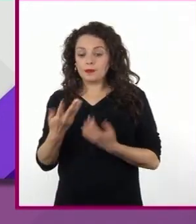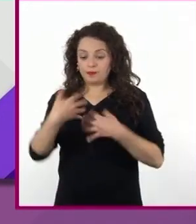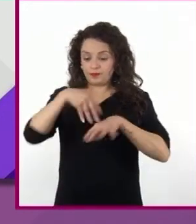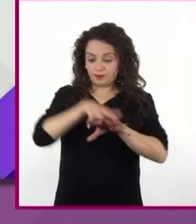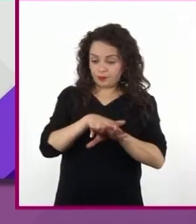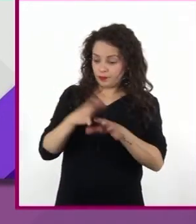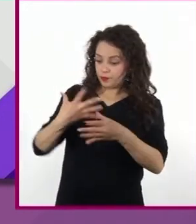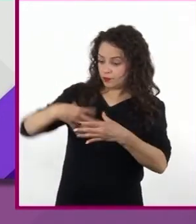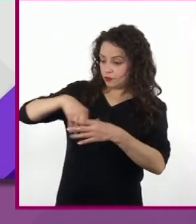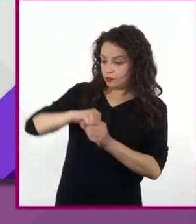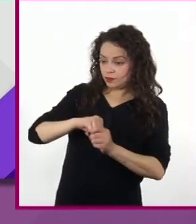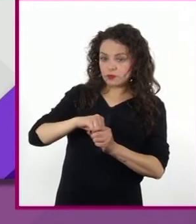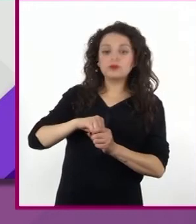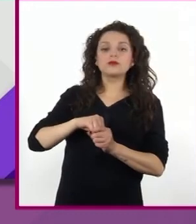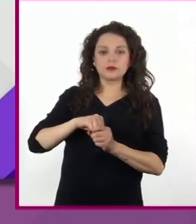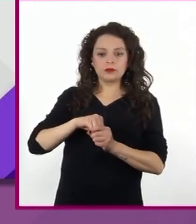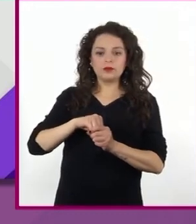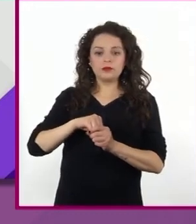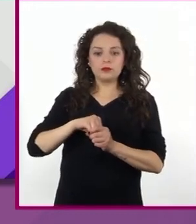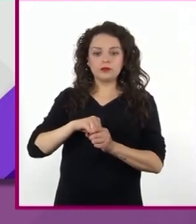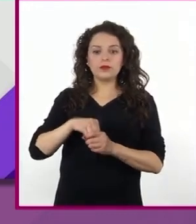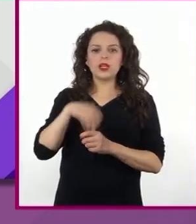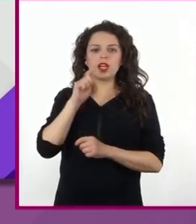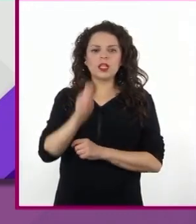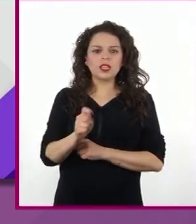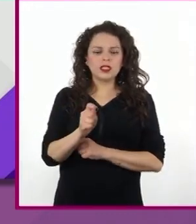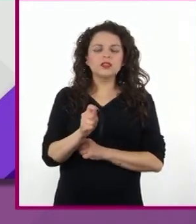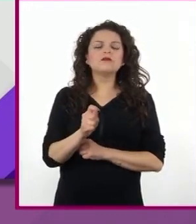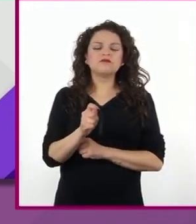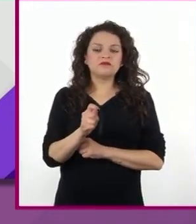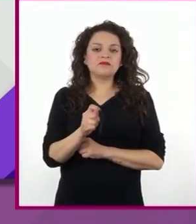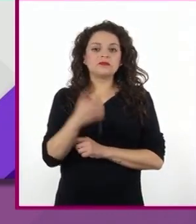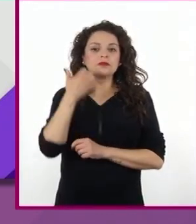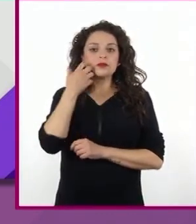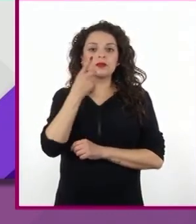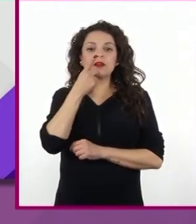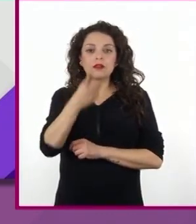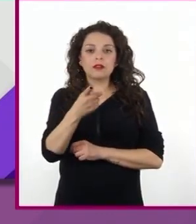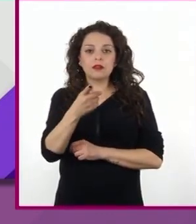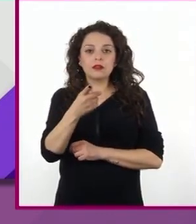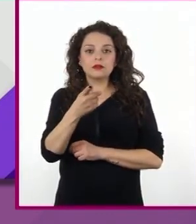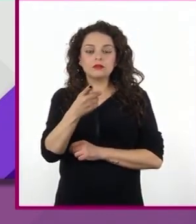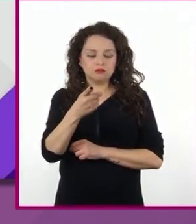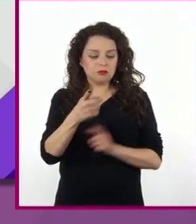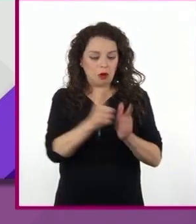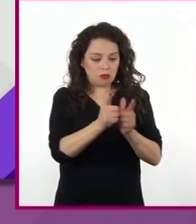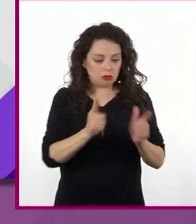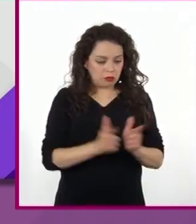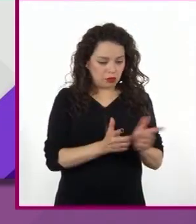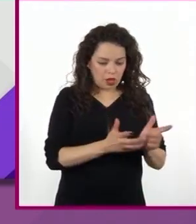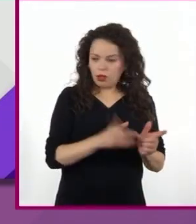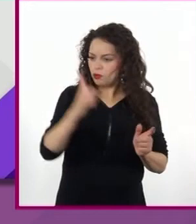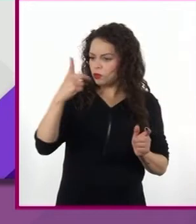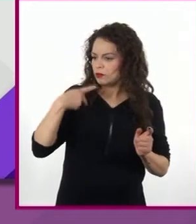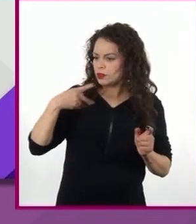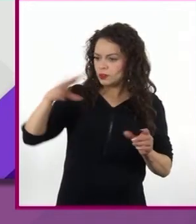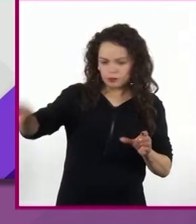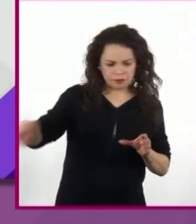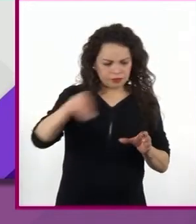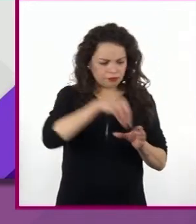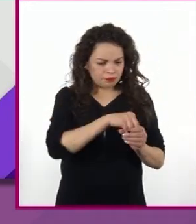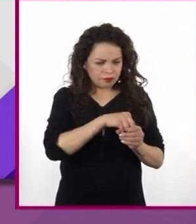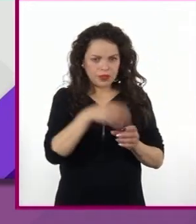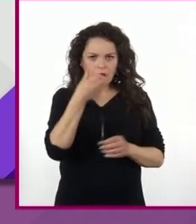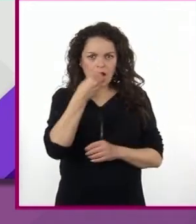palabra inclusión, que en términos generales implica colocar a alguien dentro de un conjunto. No obstante, en la